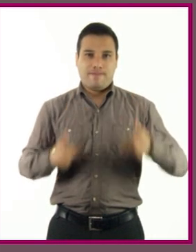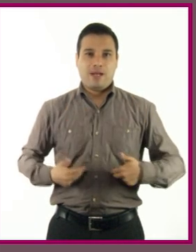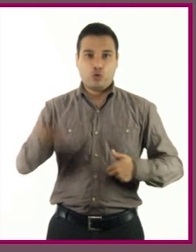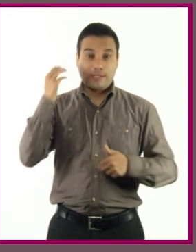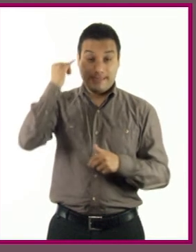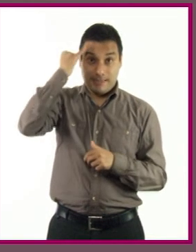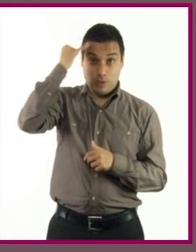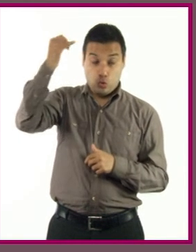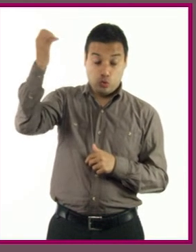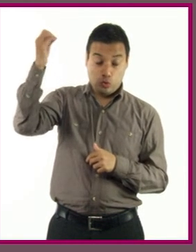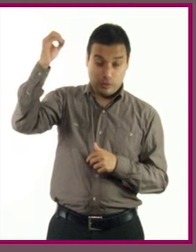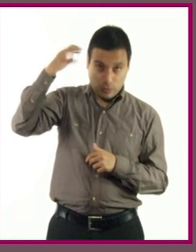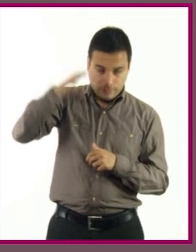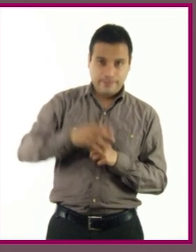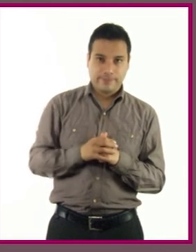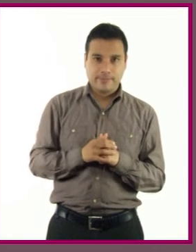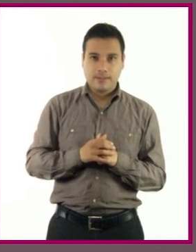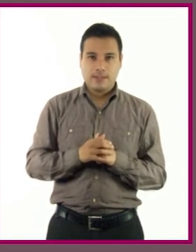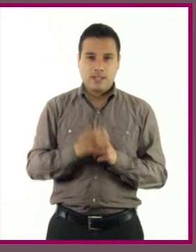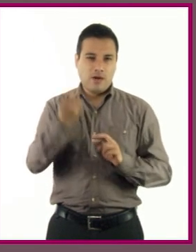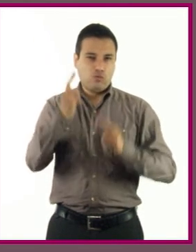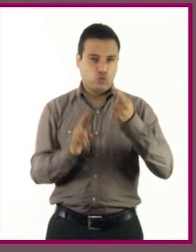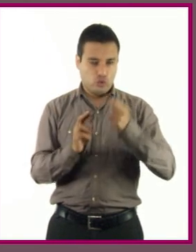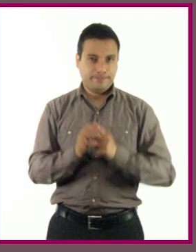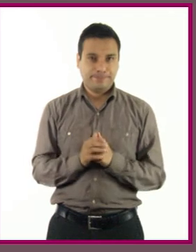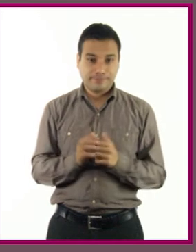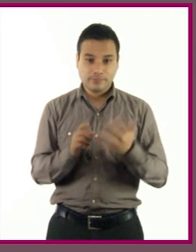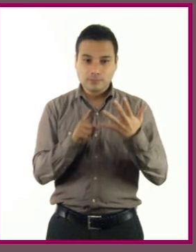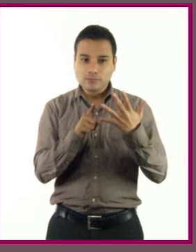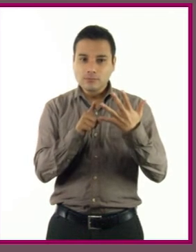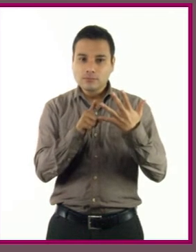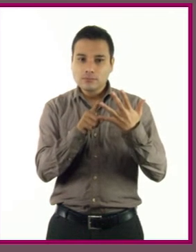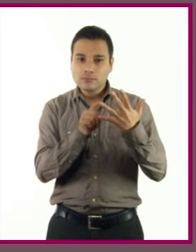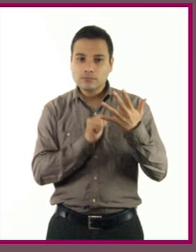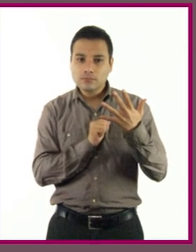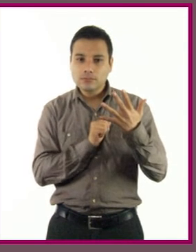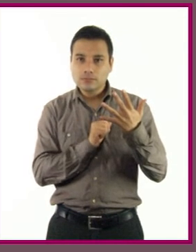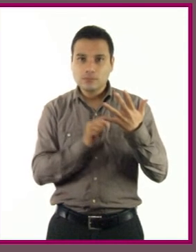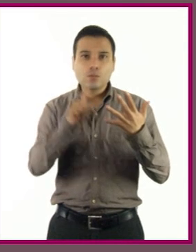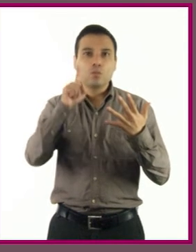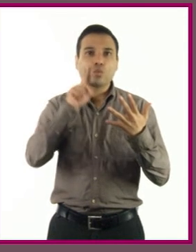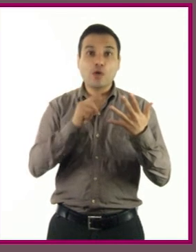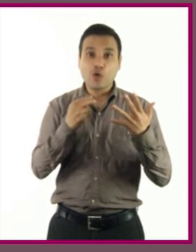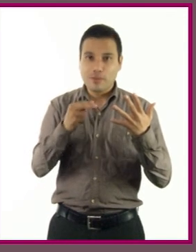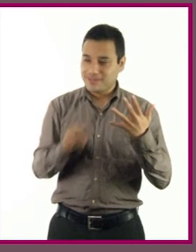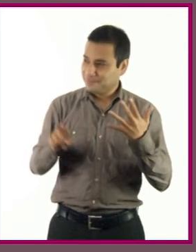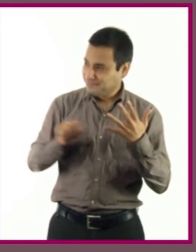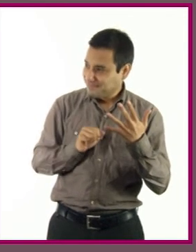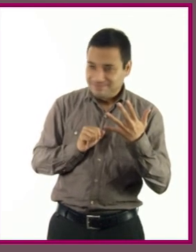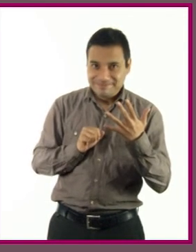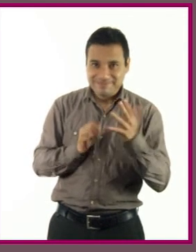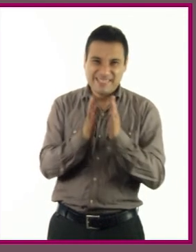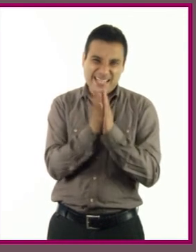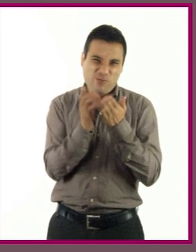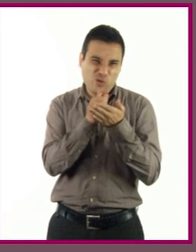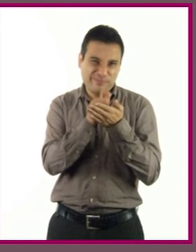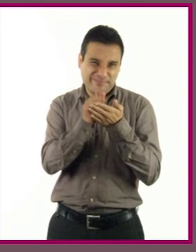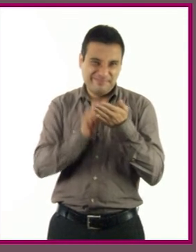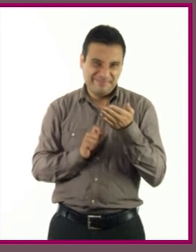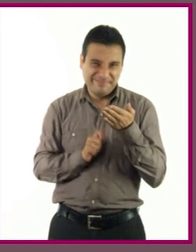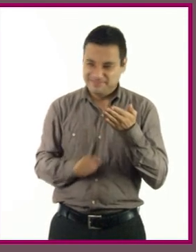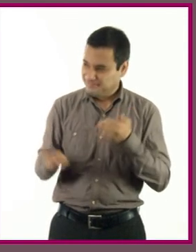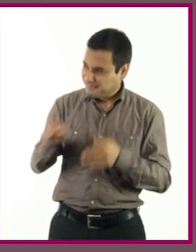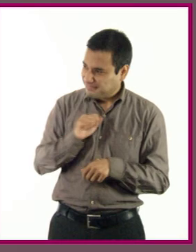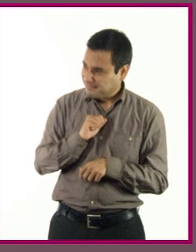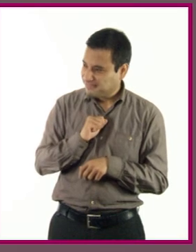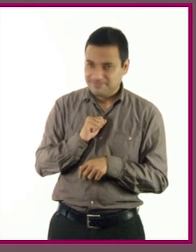y las revoluciones liberales. En el segundo agregamos a Mary Wollstonecraft, quien escribió Vindicación